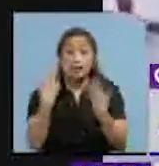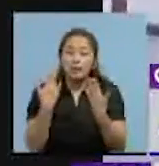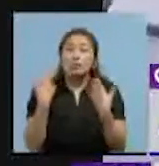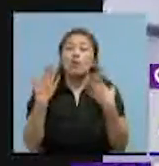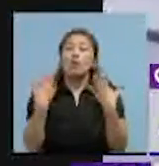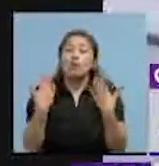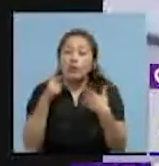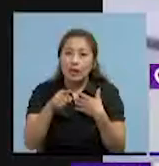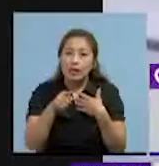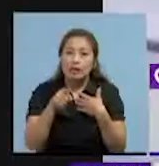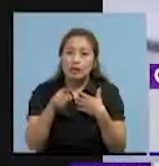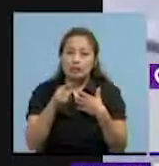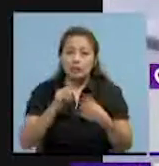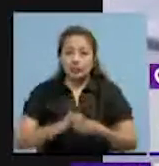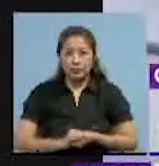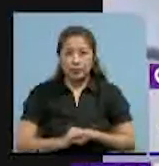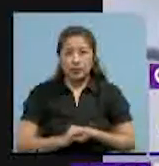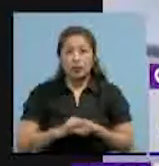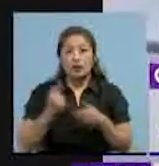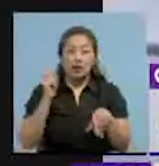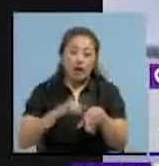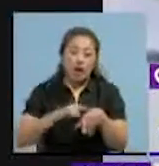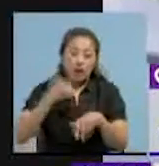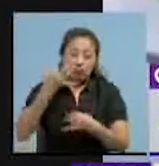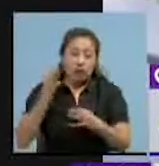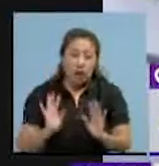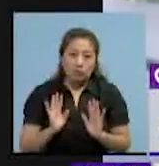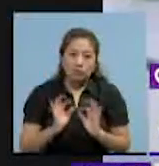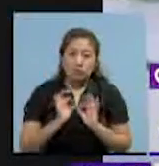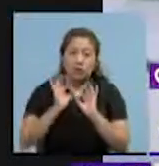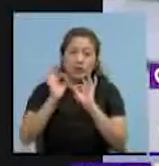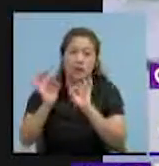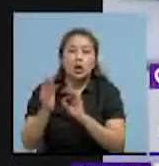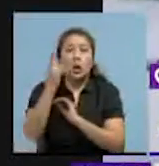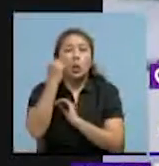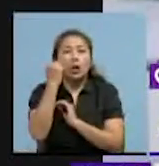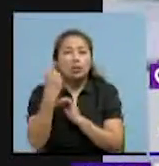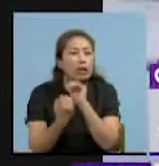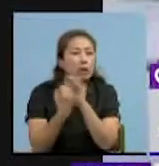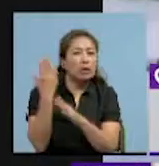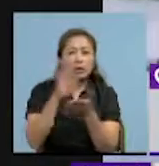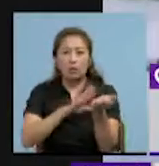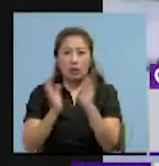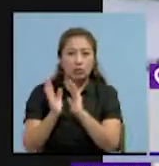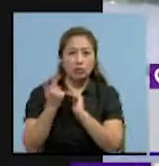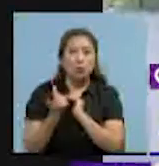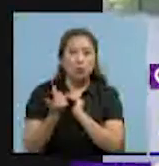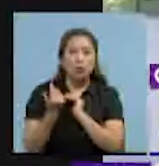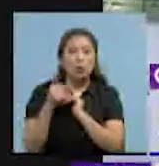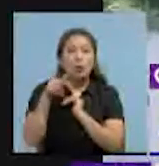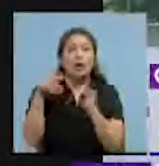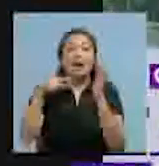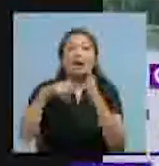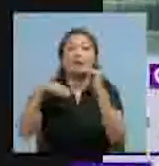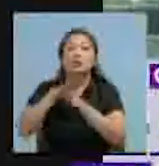permite cierta disponibilidad horaria, porque vamos a llegar, ponele 9 de la mañana, más tardar allá